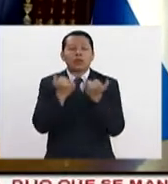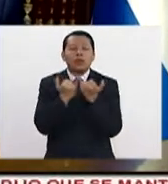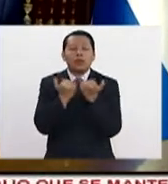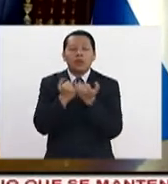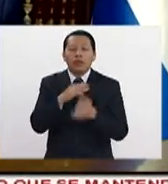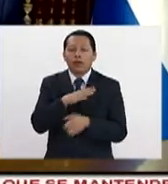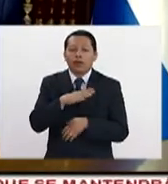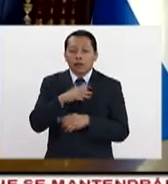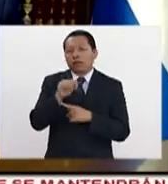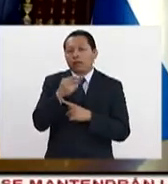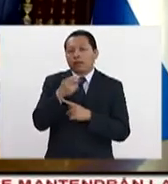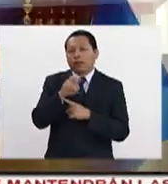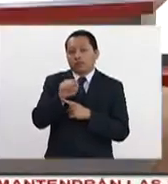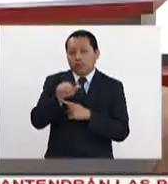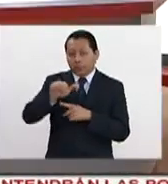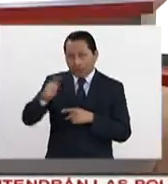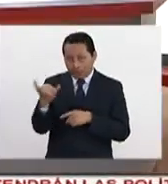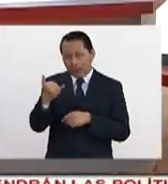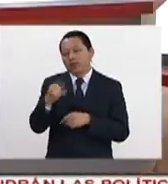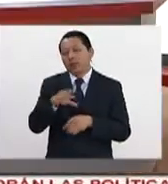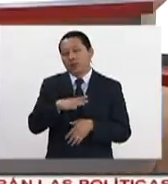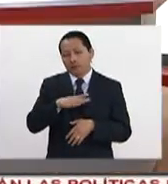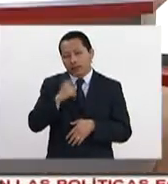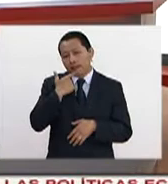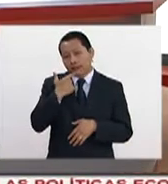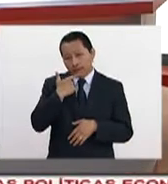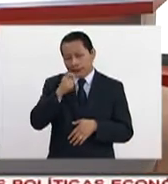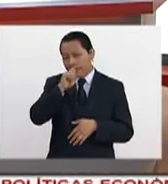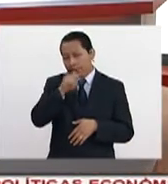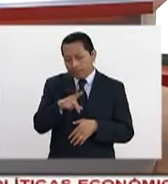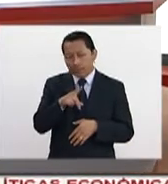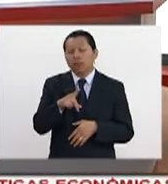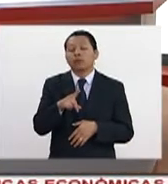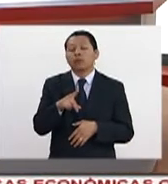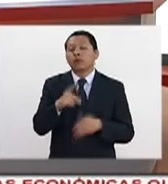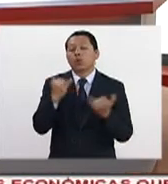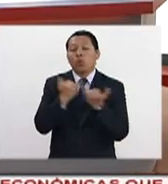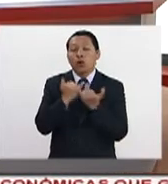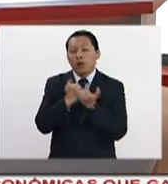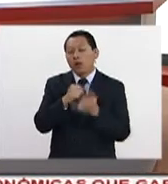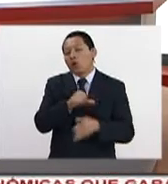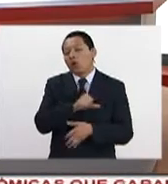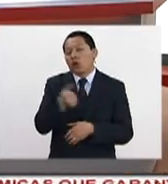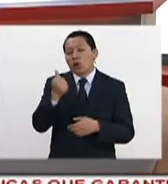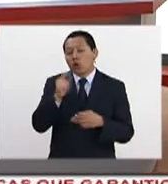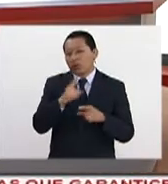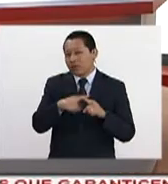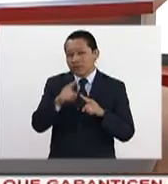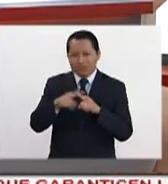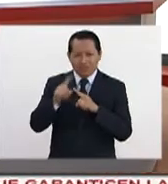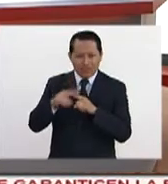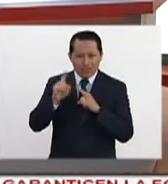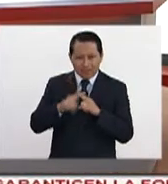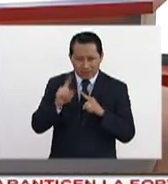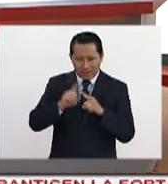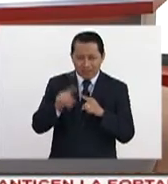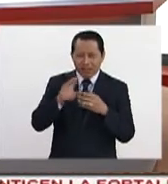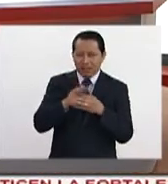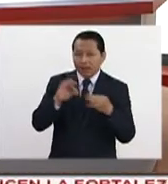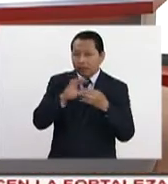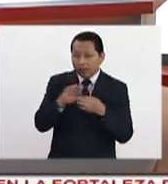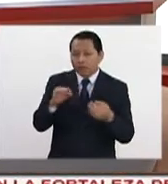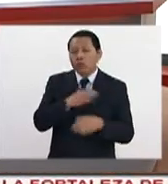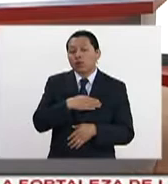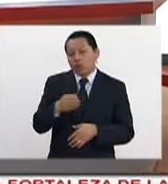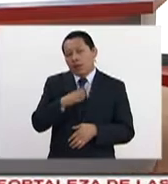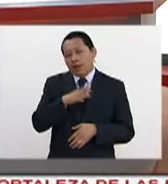manifestado Theresa May, la primera ministra de Reino Unido, como lo han manifestado otros funcionarios. Y